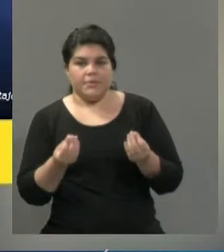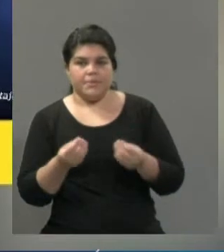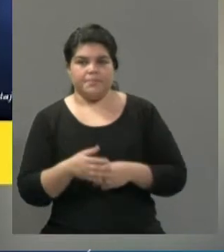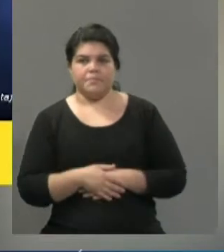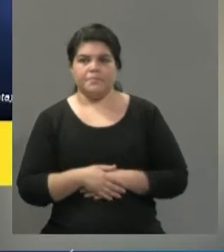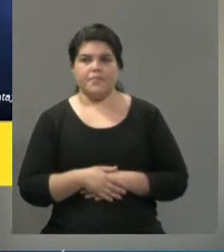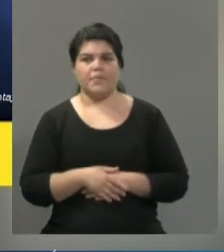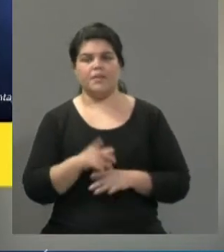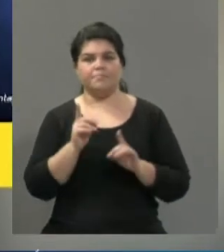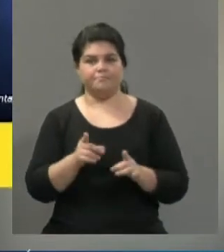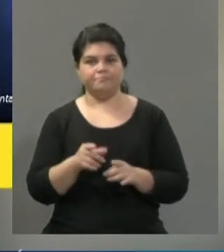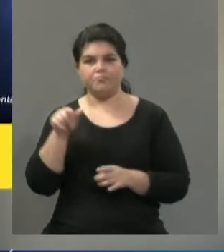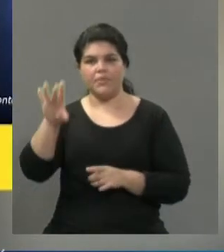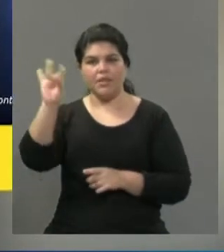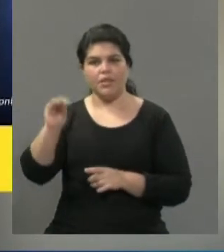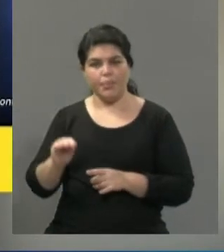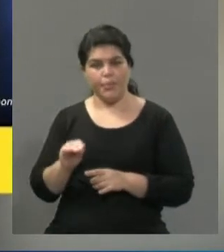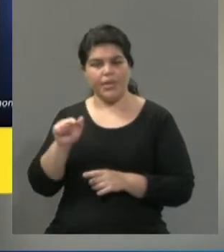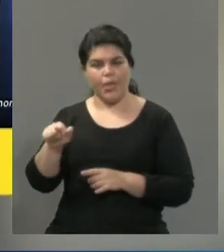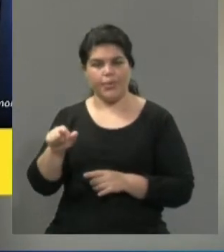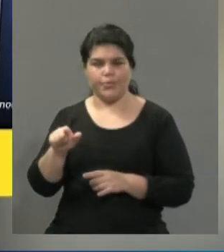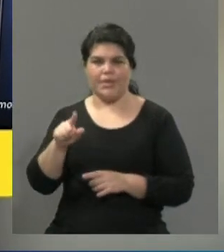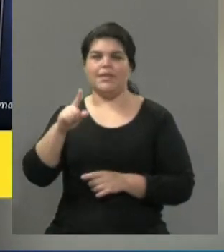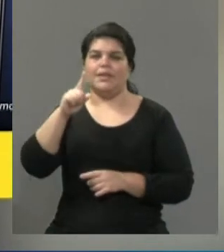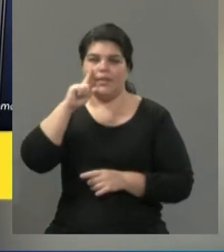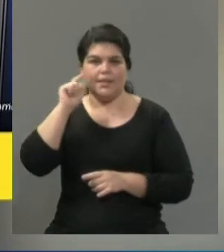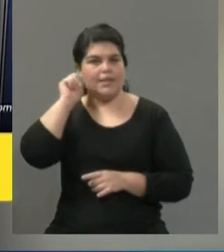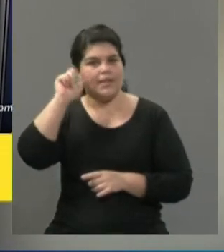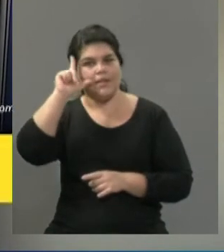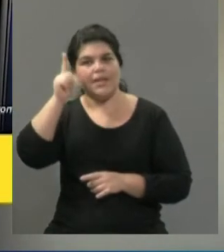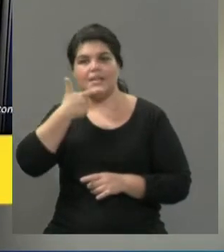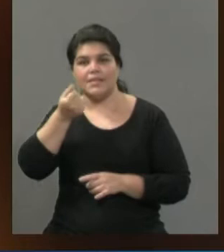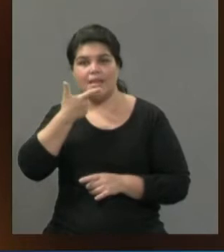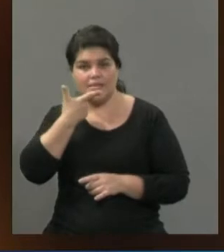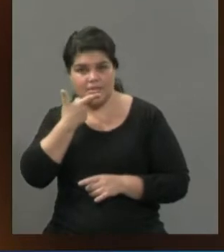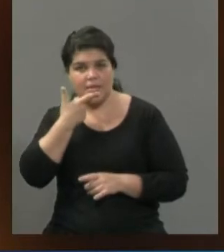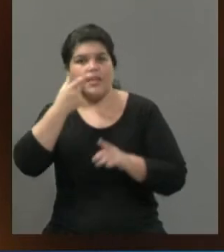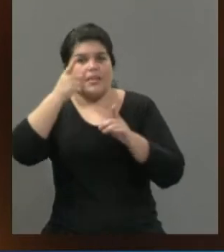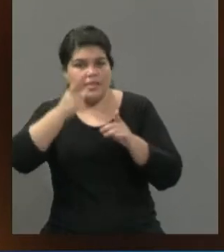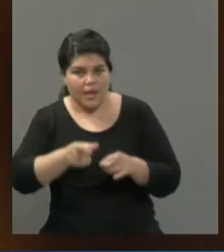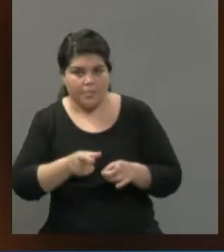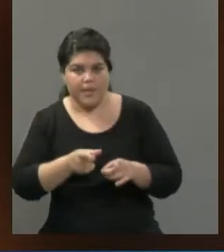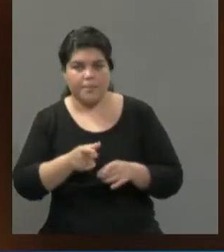sumamente repudiables del diputado Fernando Iglesias, sino cómo esta